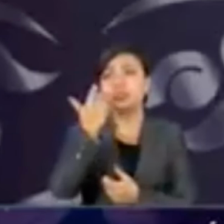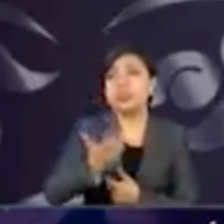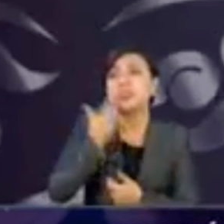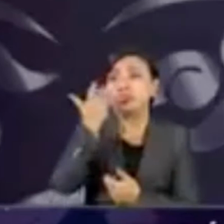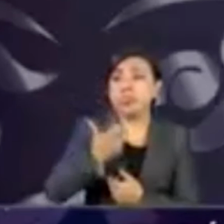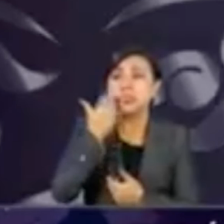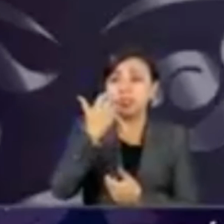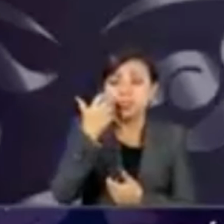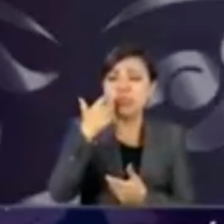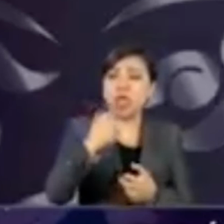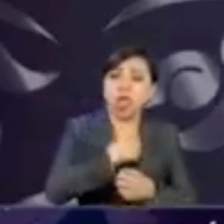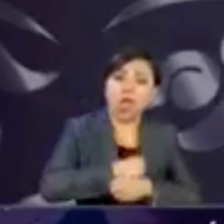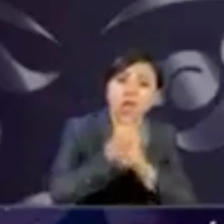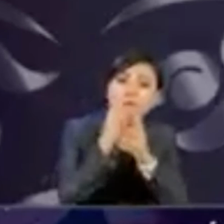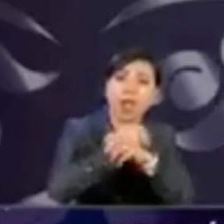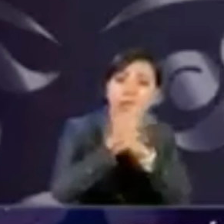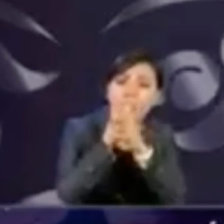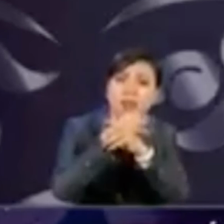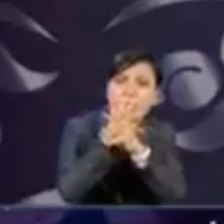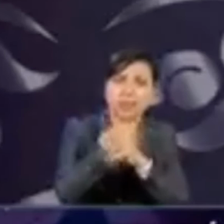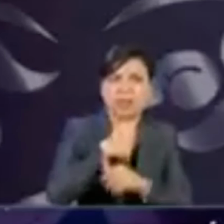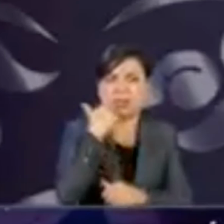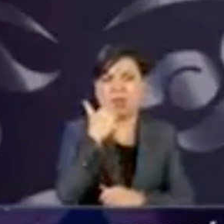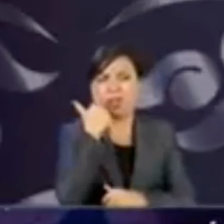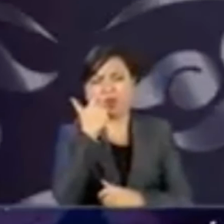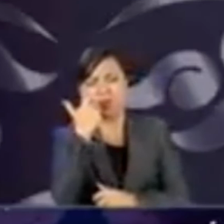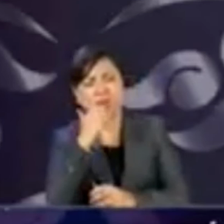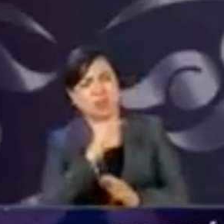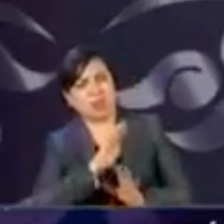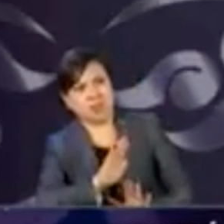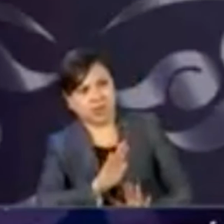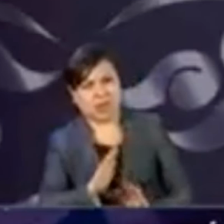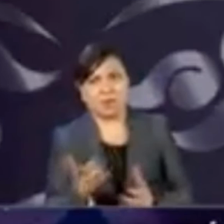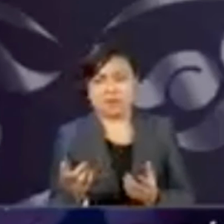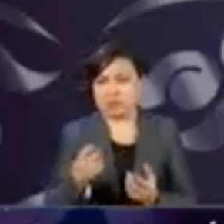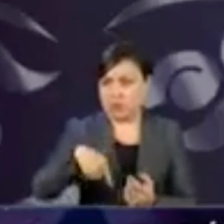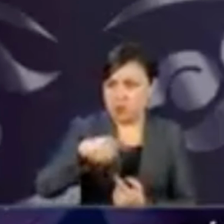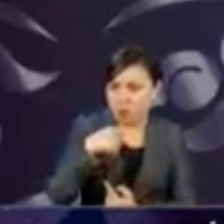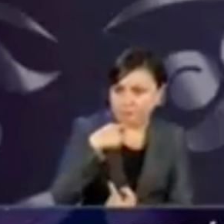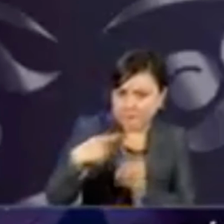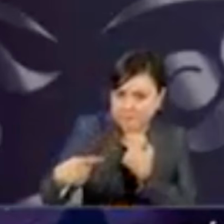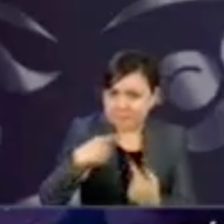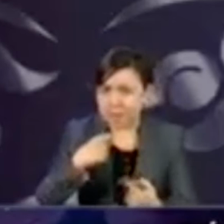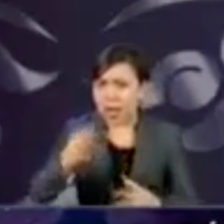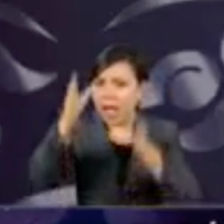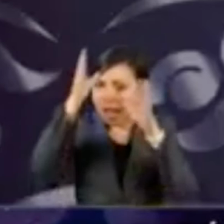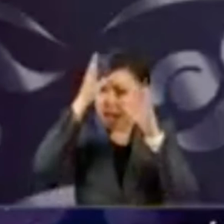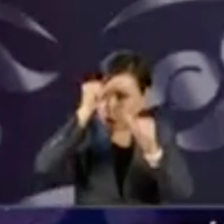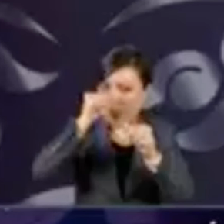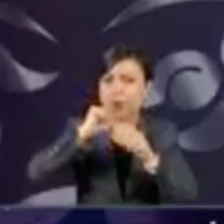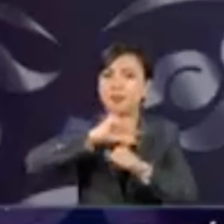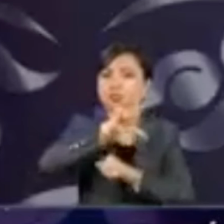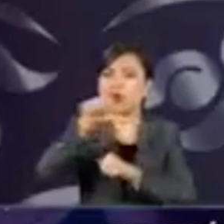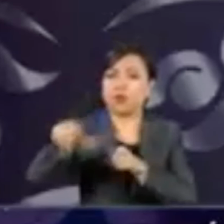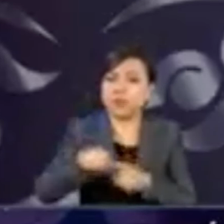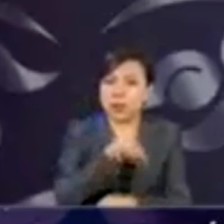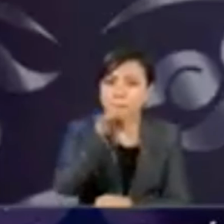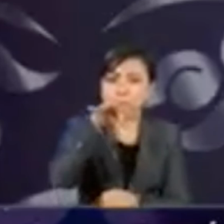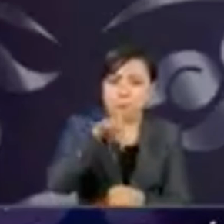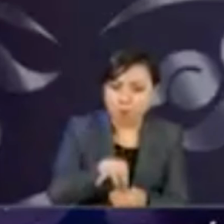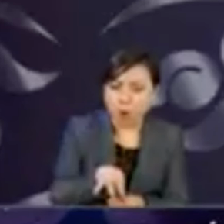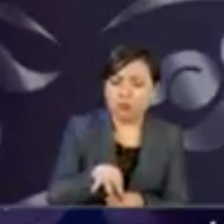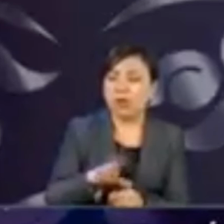que no se nos permita discutir cosas que luego puedan ser votadas puedan ser acordadas para que para que ahora